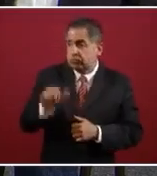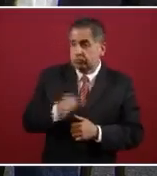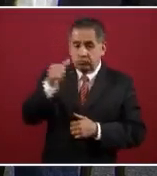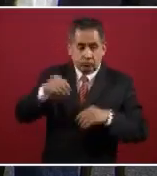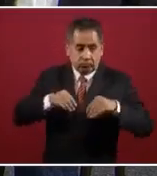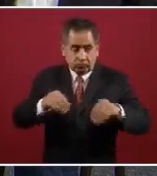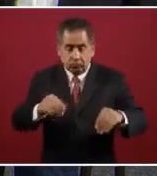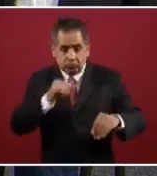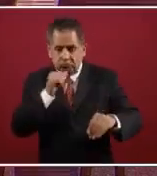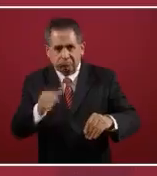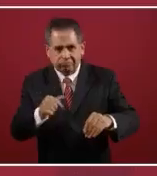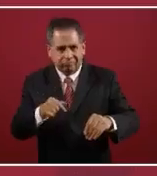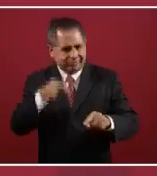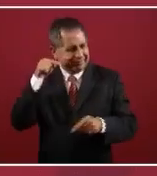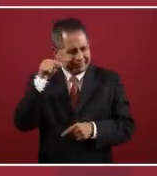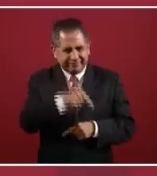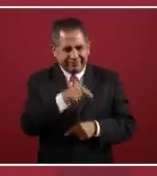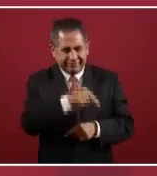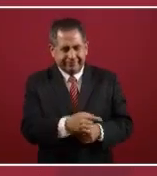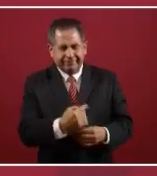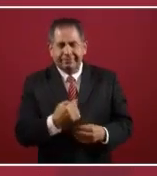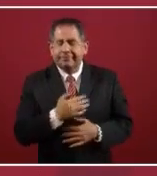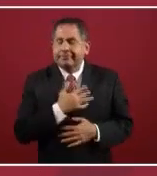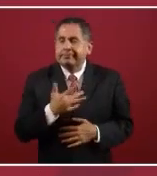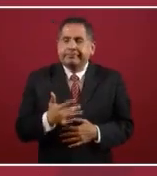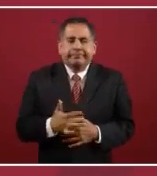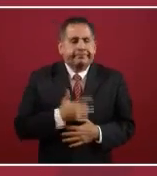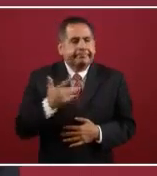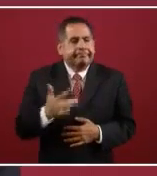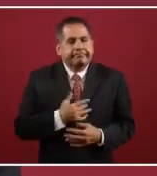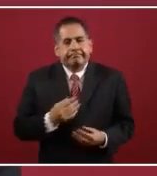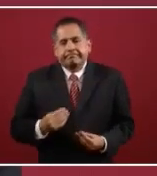actividad, en ningún otro cargo.